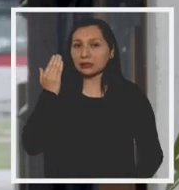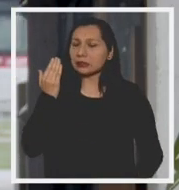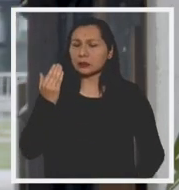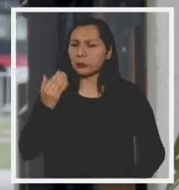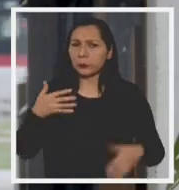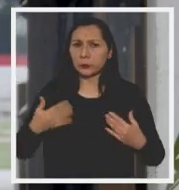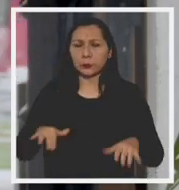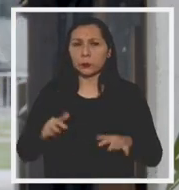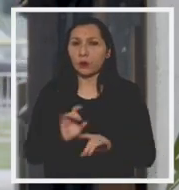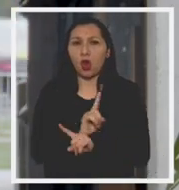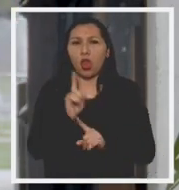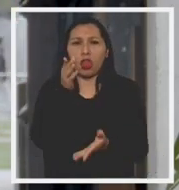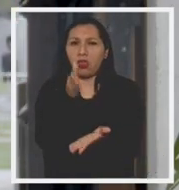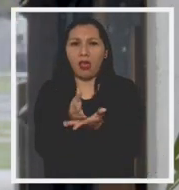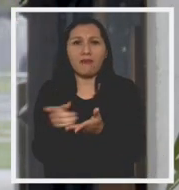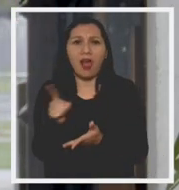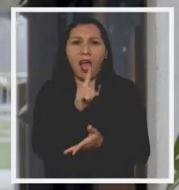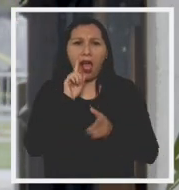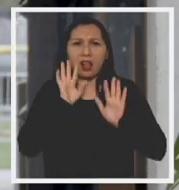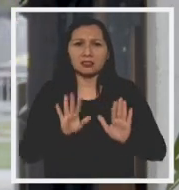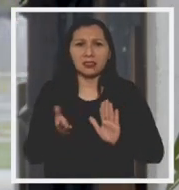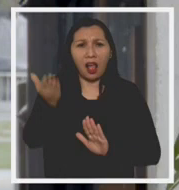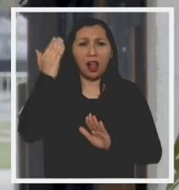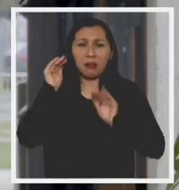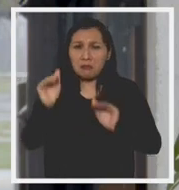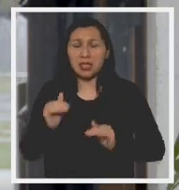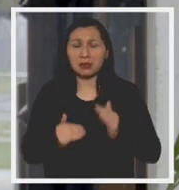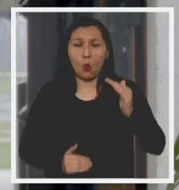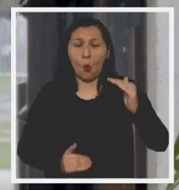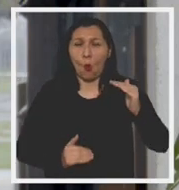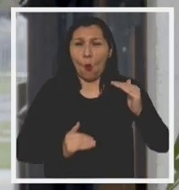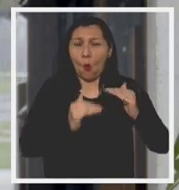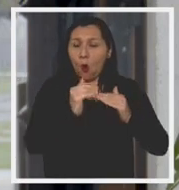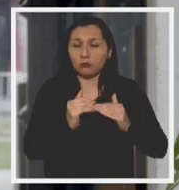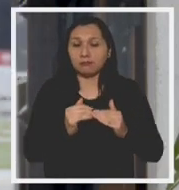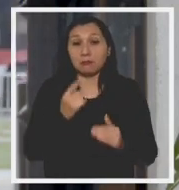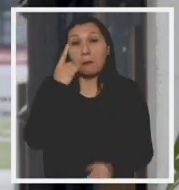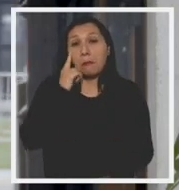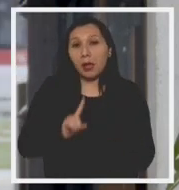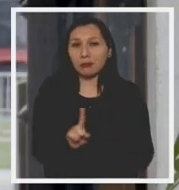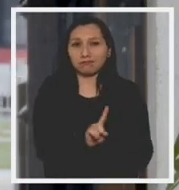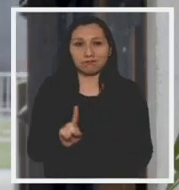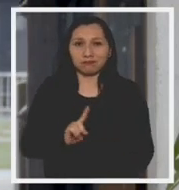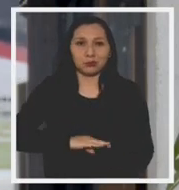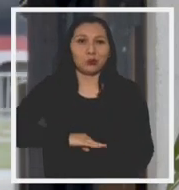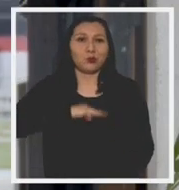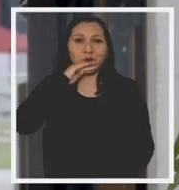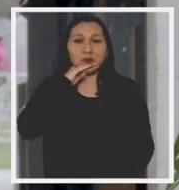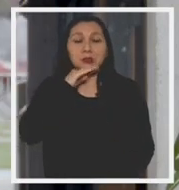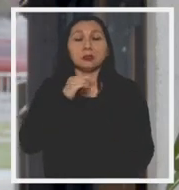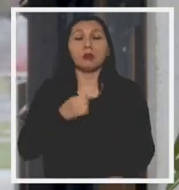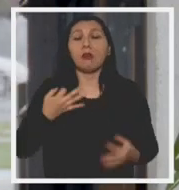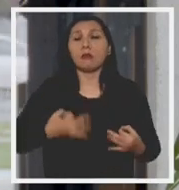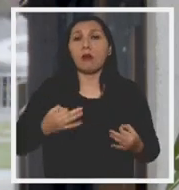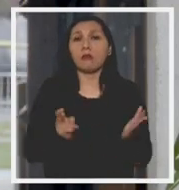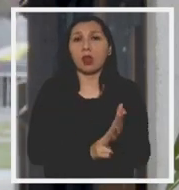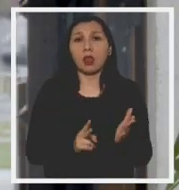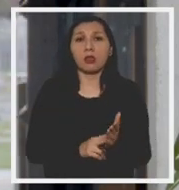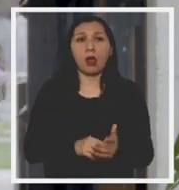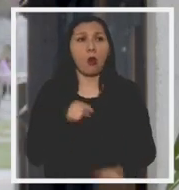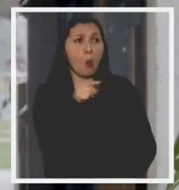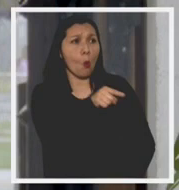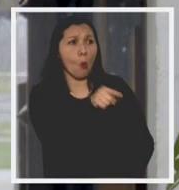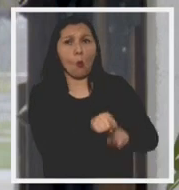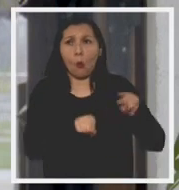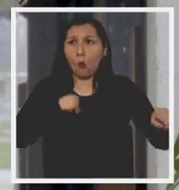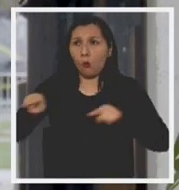a un extremo que no debieran haber llegado. Sin embargo, no basta con constatarlo ni apuntar al del